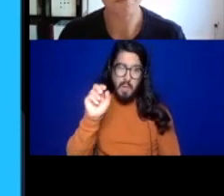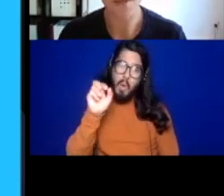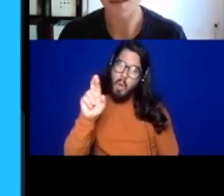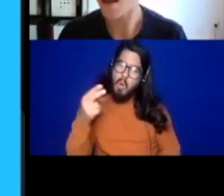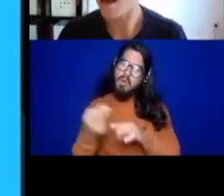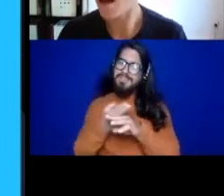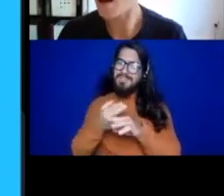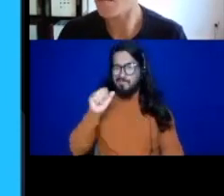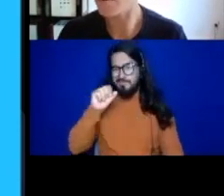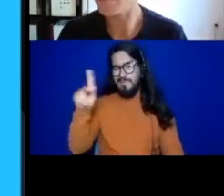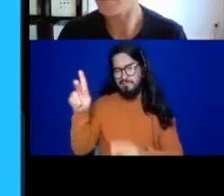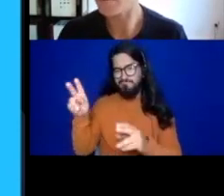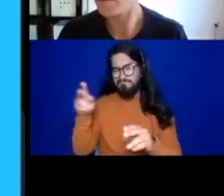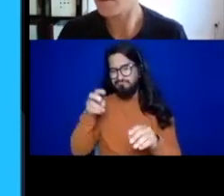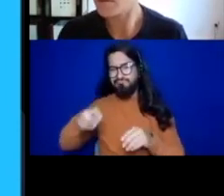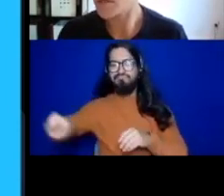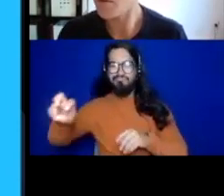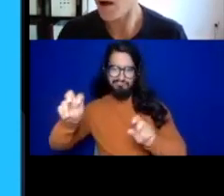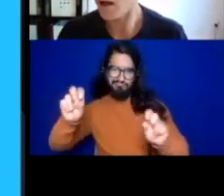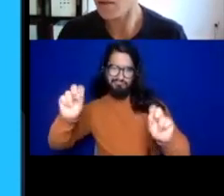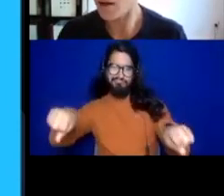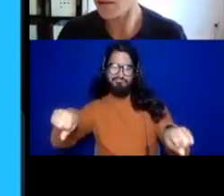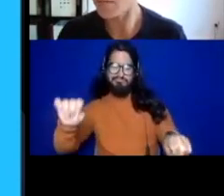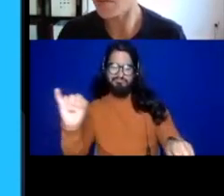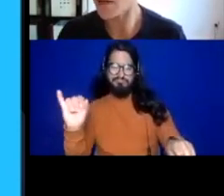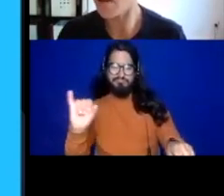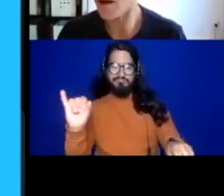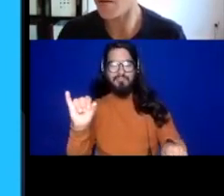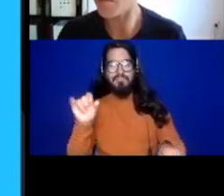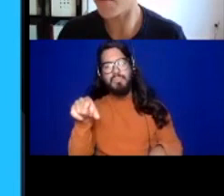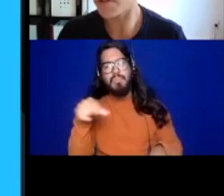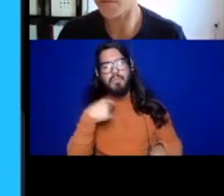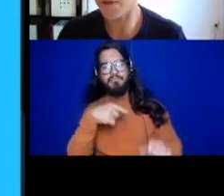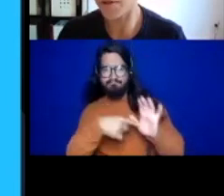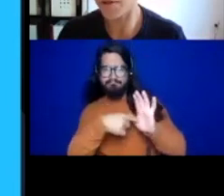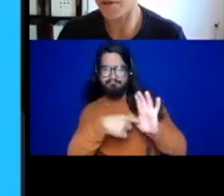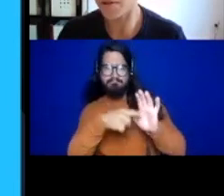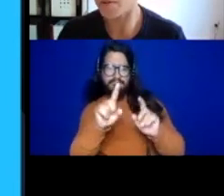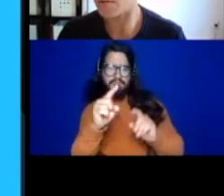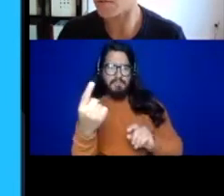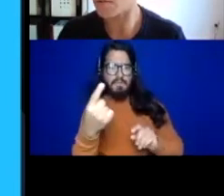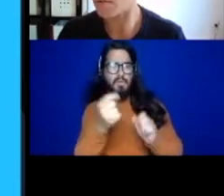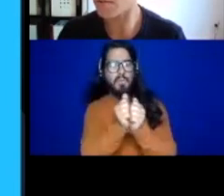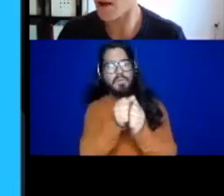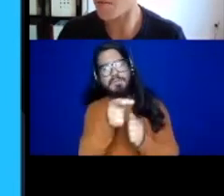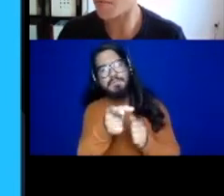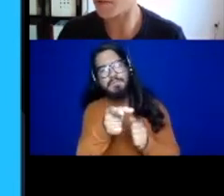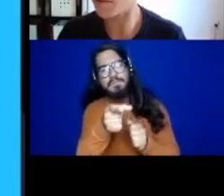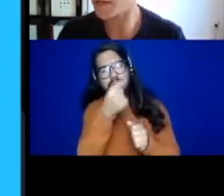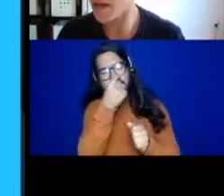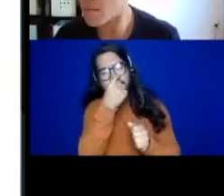1Password.com y entrar ahí o pueden usar la aplicación. Entonces, yo voy a demostrar